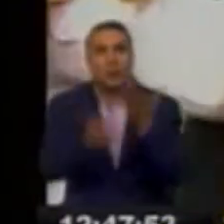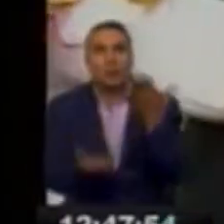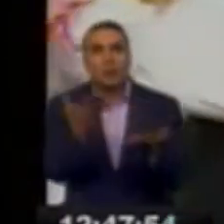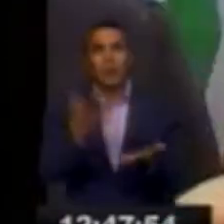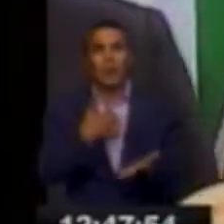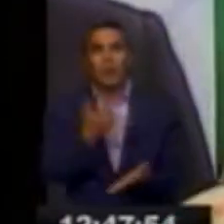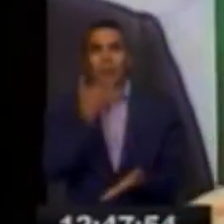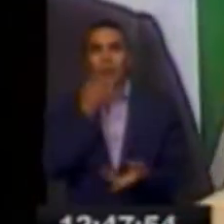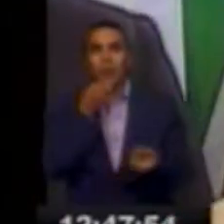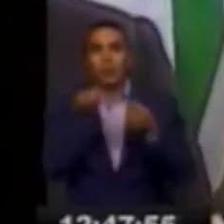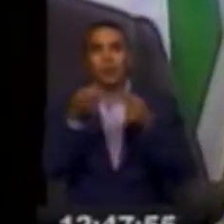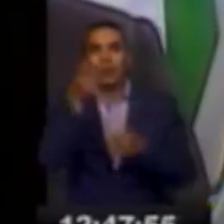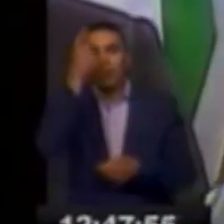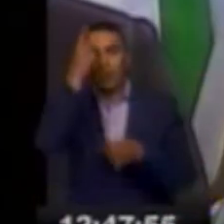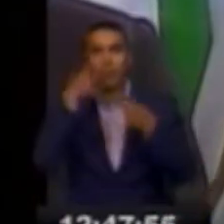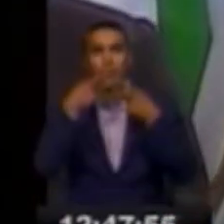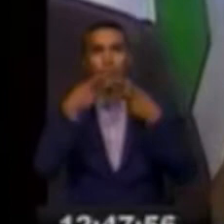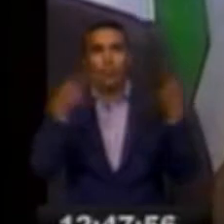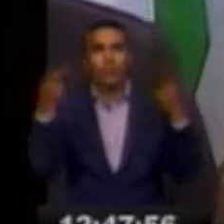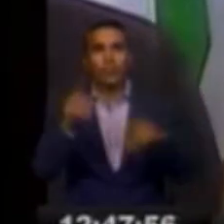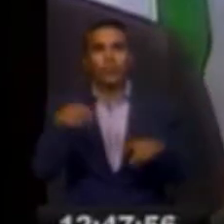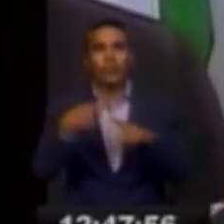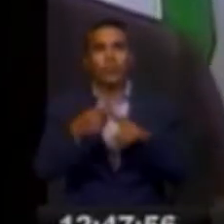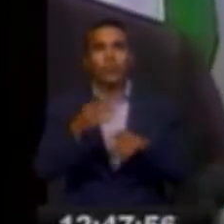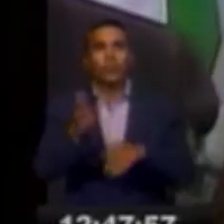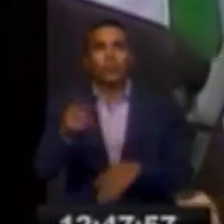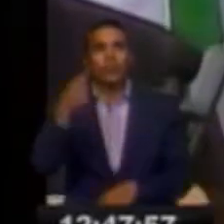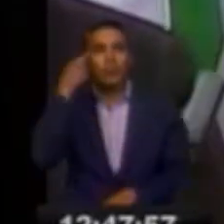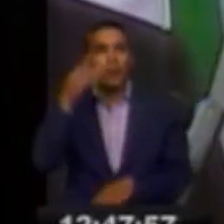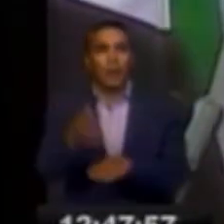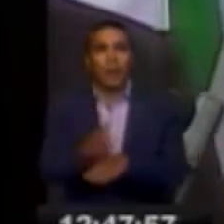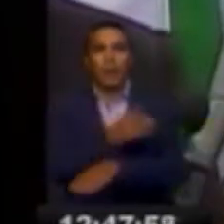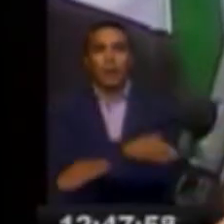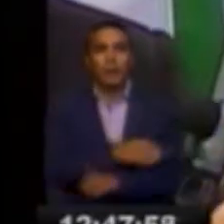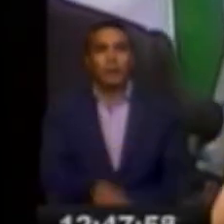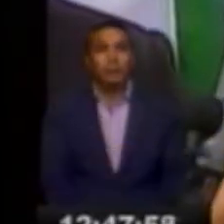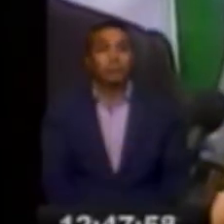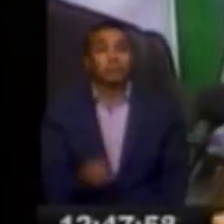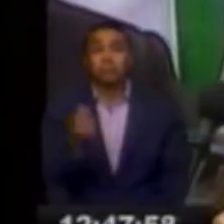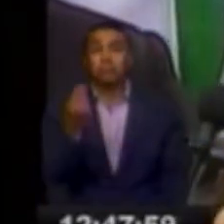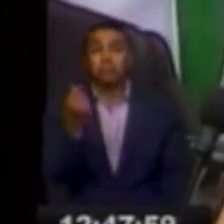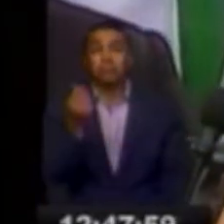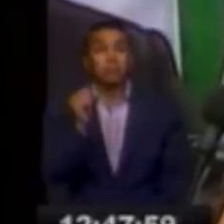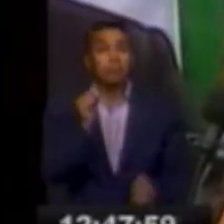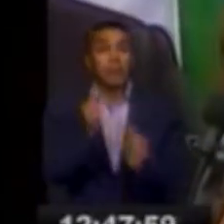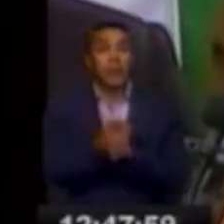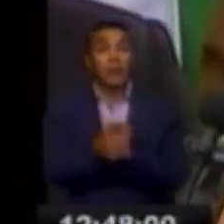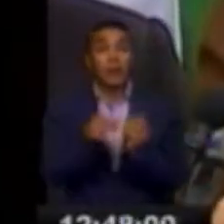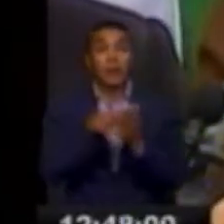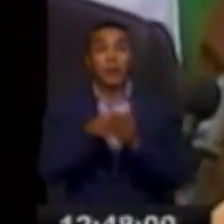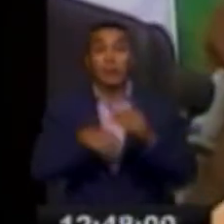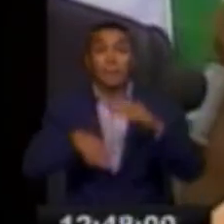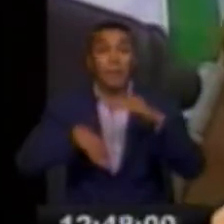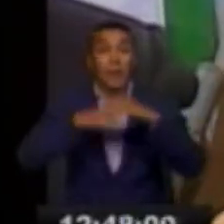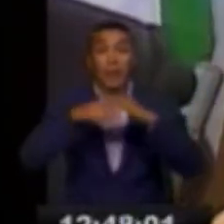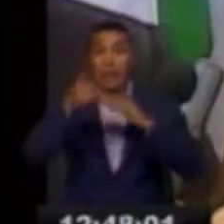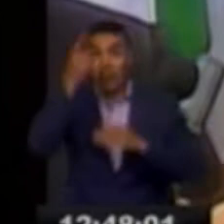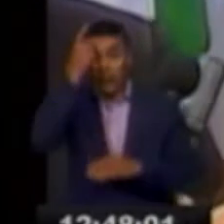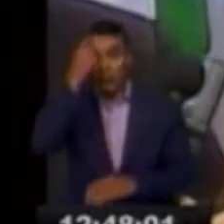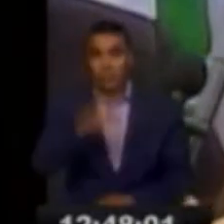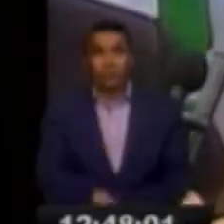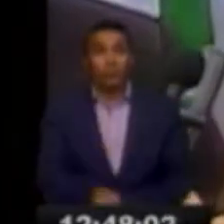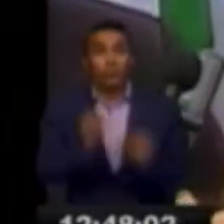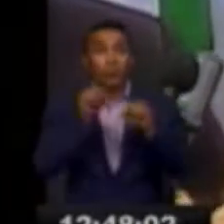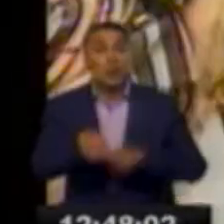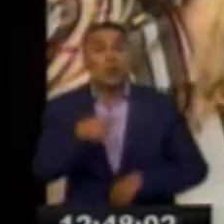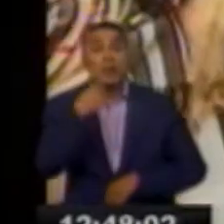mal manejo de la deuda pública durante el gobierno anterior. El monto, que sobrepasó el techo de endeudamiento que permite